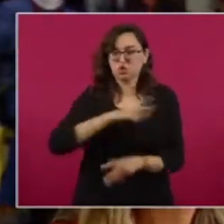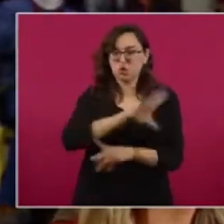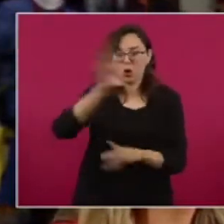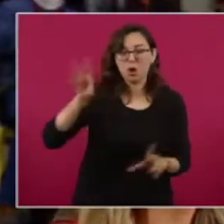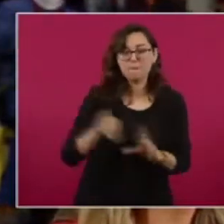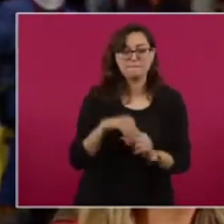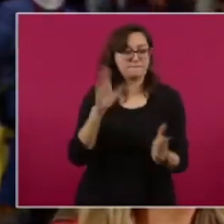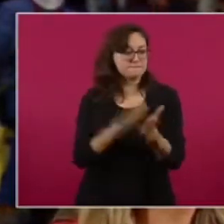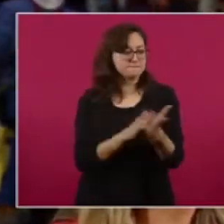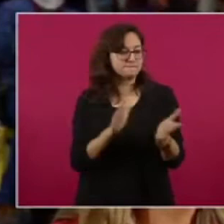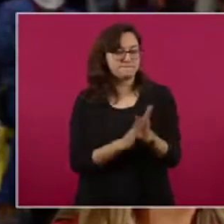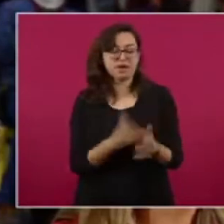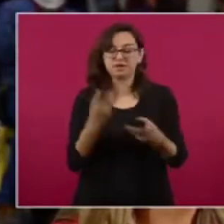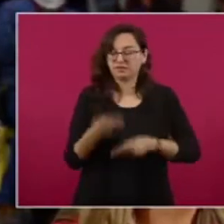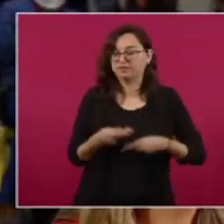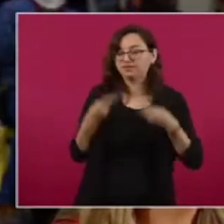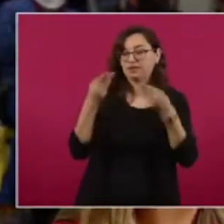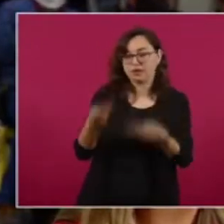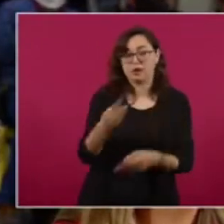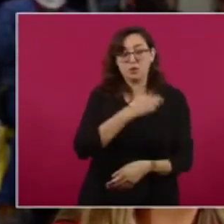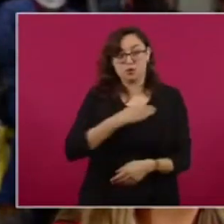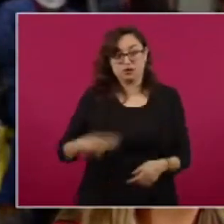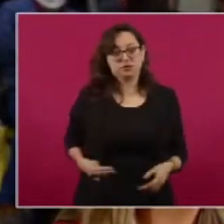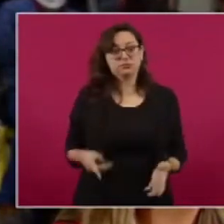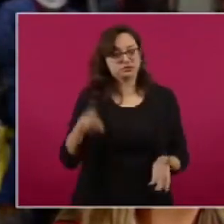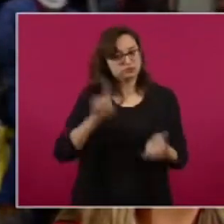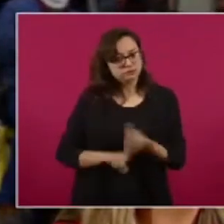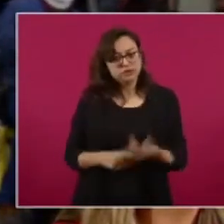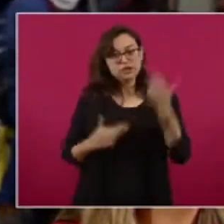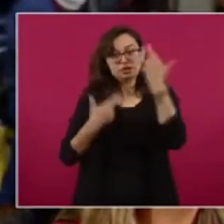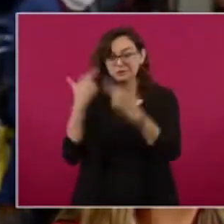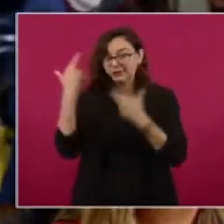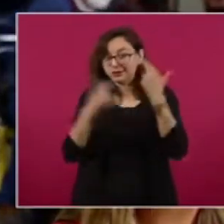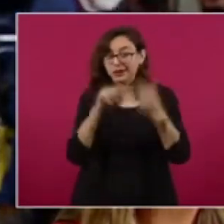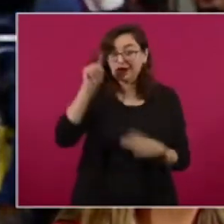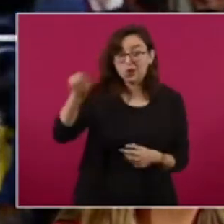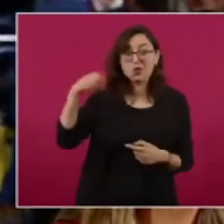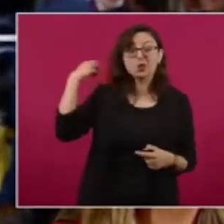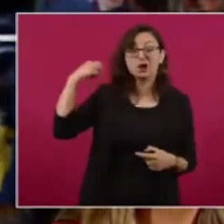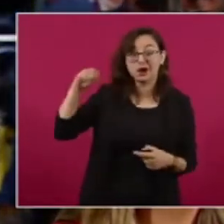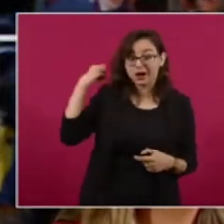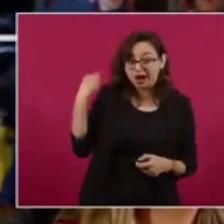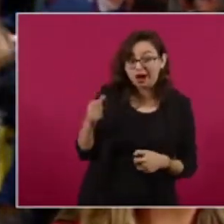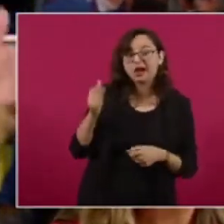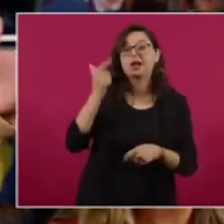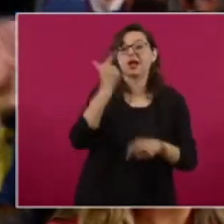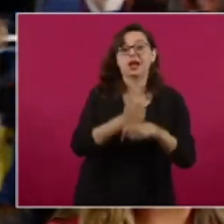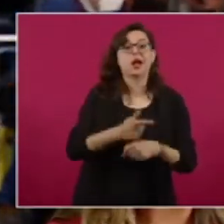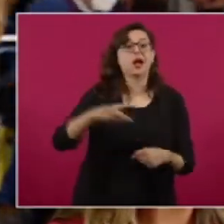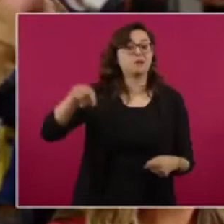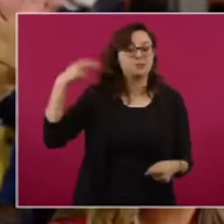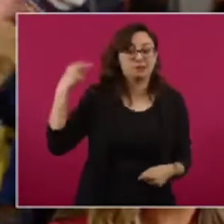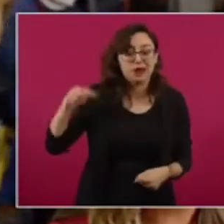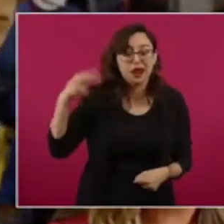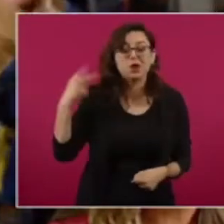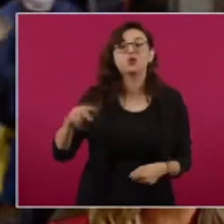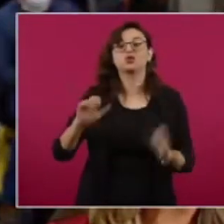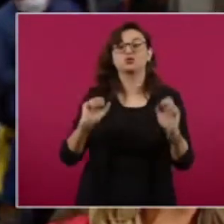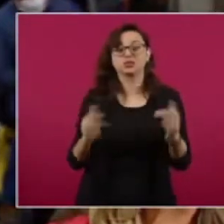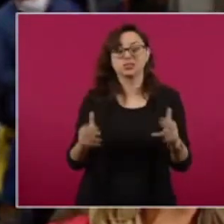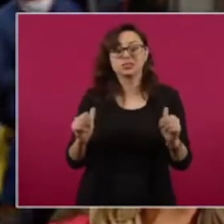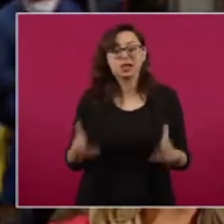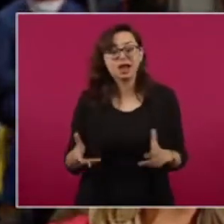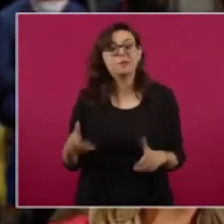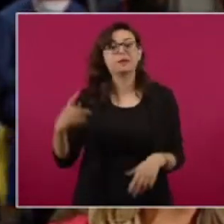auditoría a los municipios? Porque de verdad no nada más es Oaxaca, hemos descubierto casos en Veracruz, en Chiapas, en